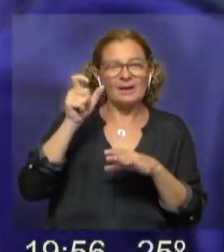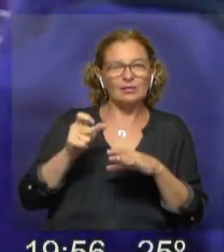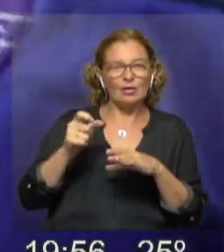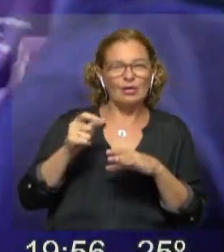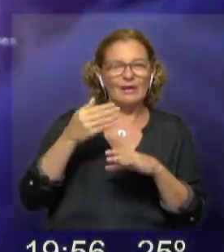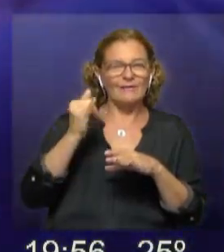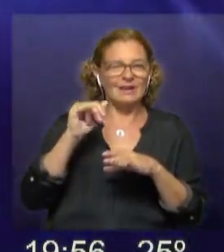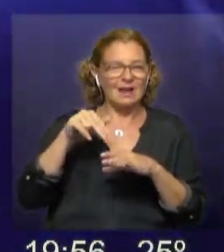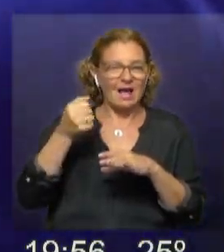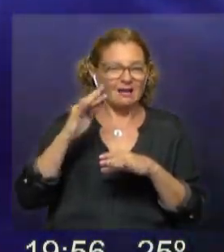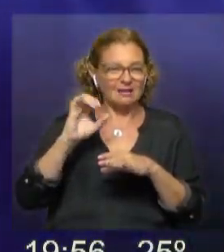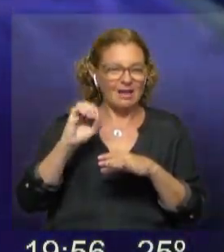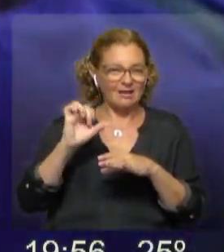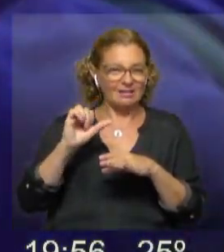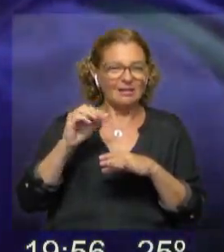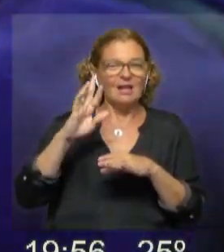no binarias,